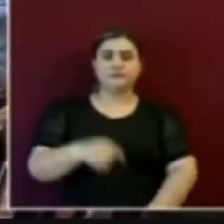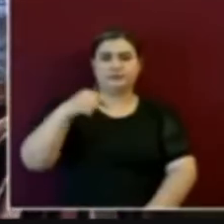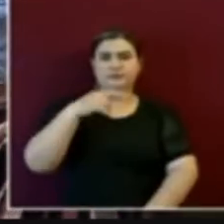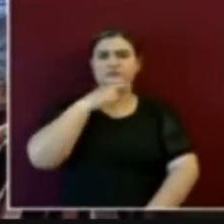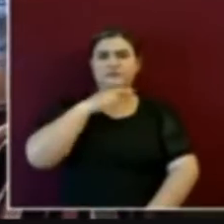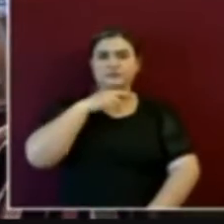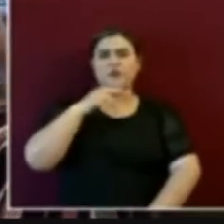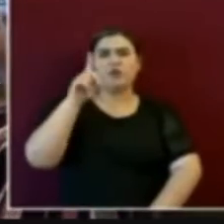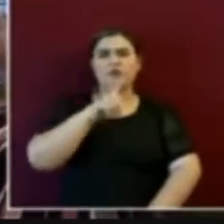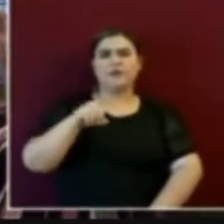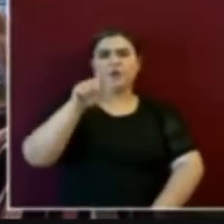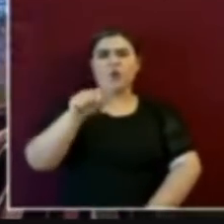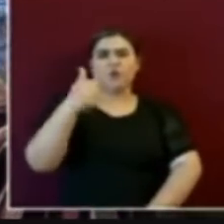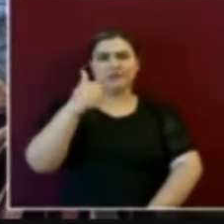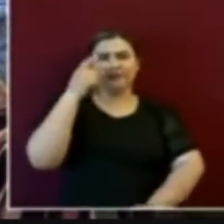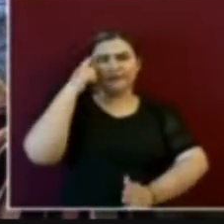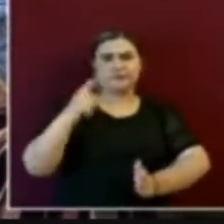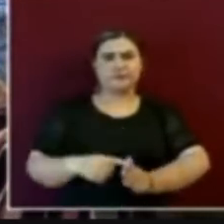domingo próximo.